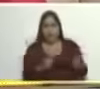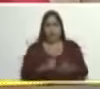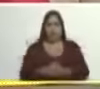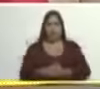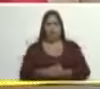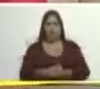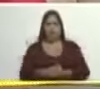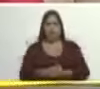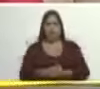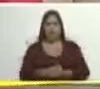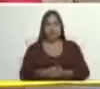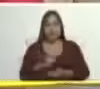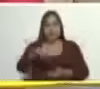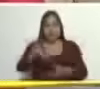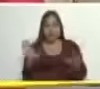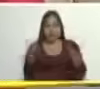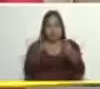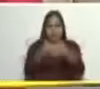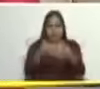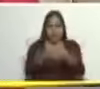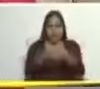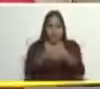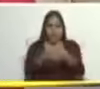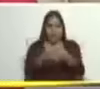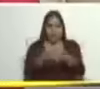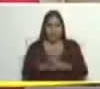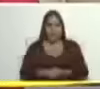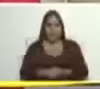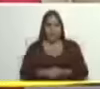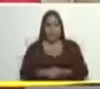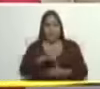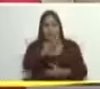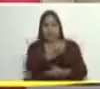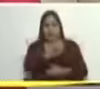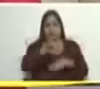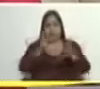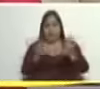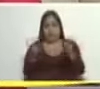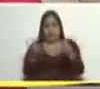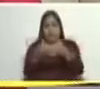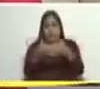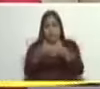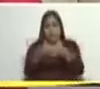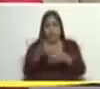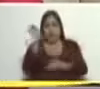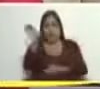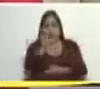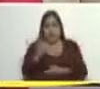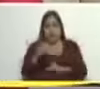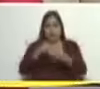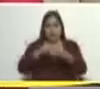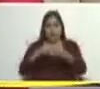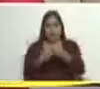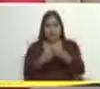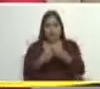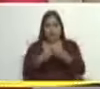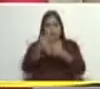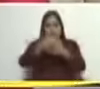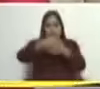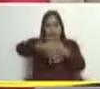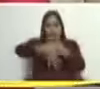a esta vigésima tercera cumbre de los países miembros del ALBA TCP